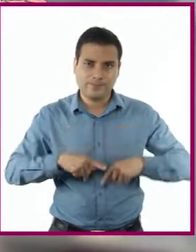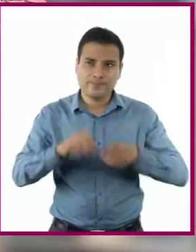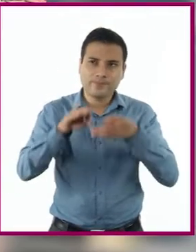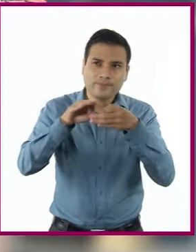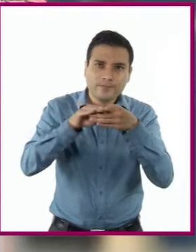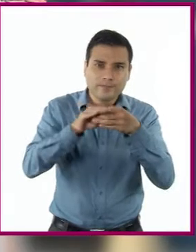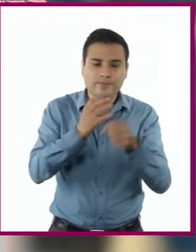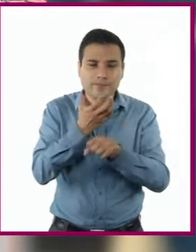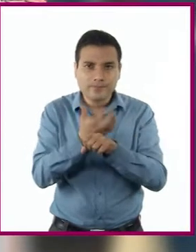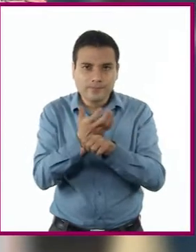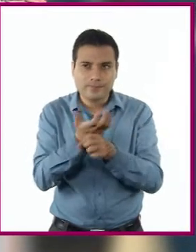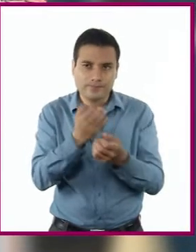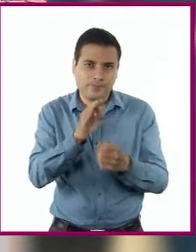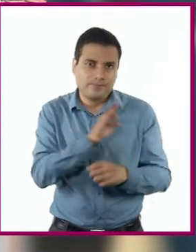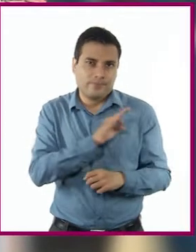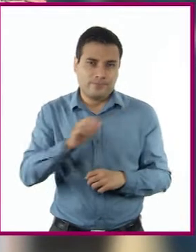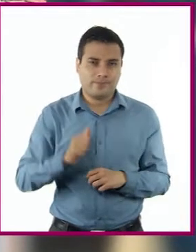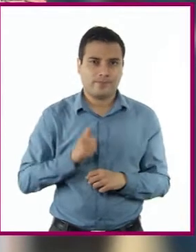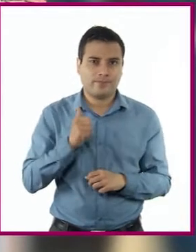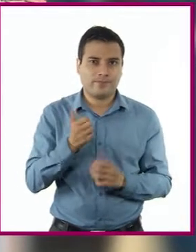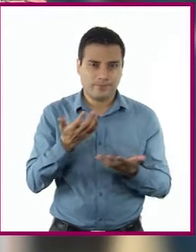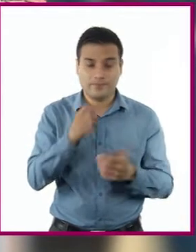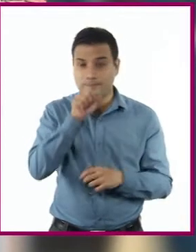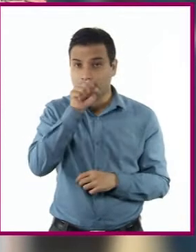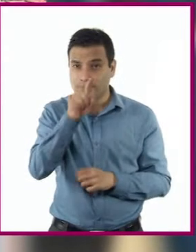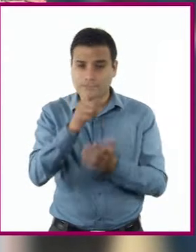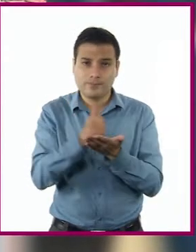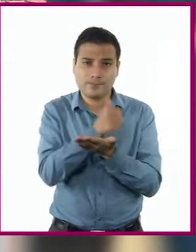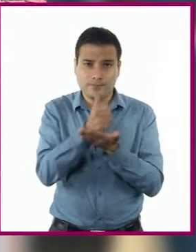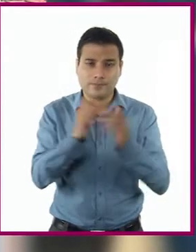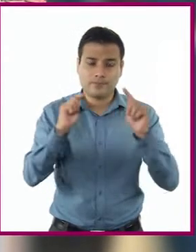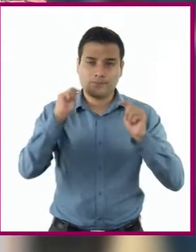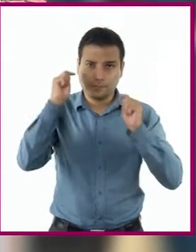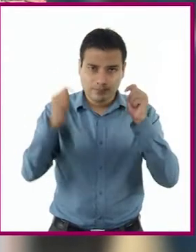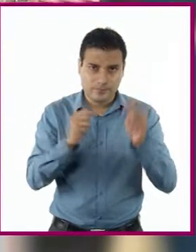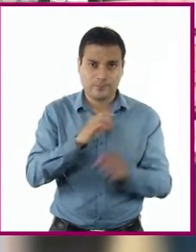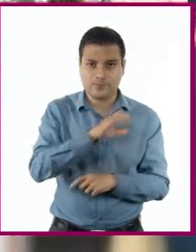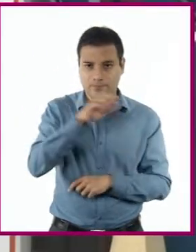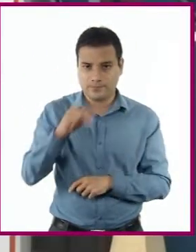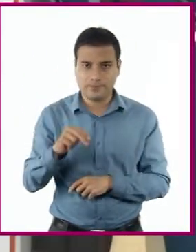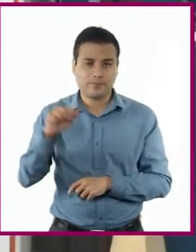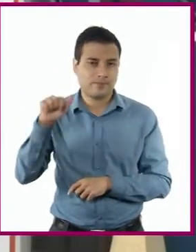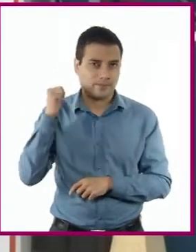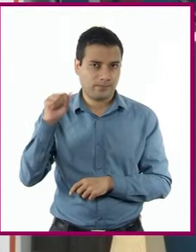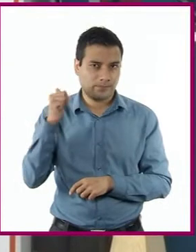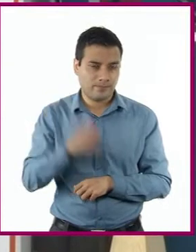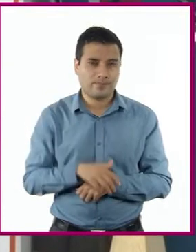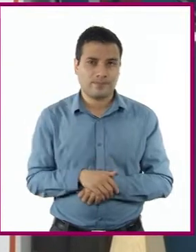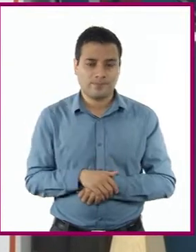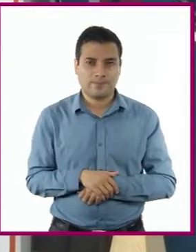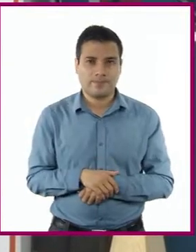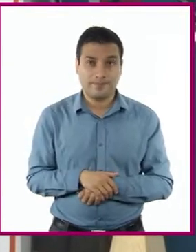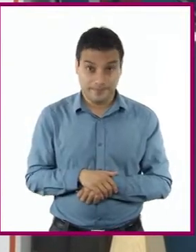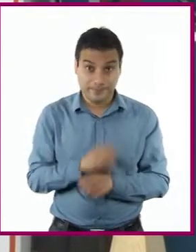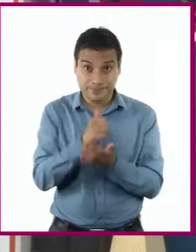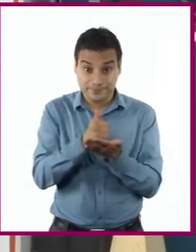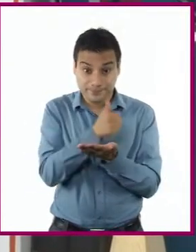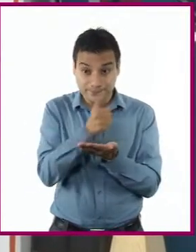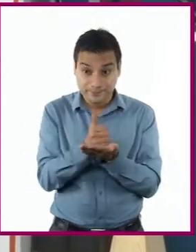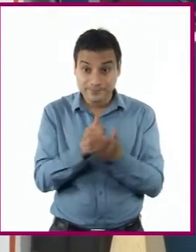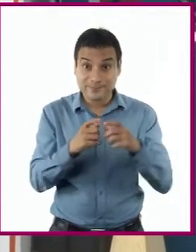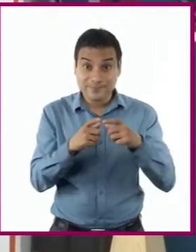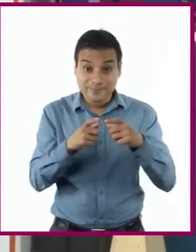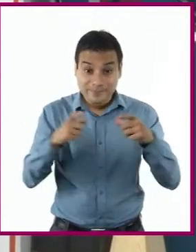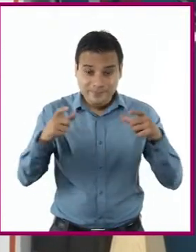Unidos de América, así como las ciudades turísticas de Cancún y Acapulco. Con las grandes ciudades crecieron